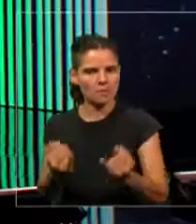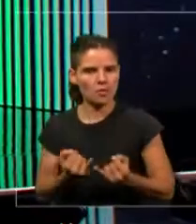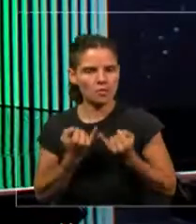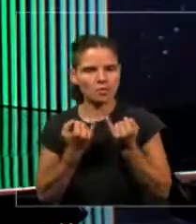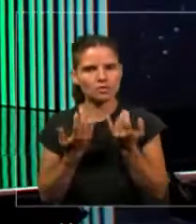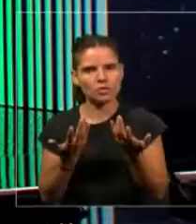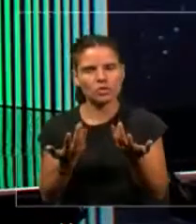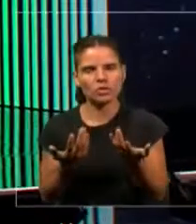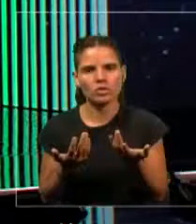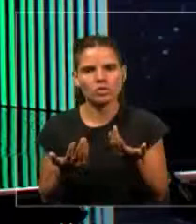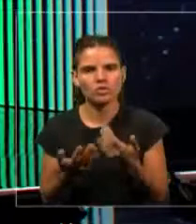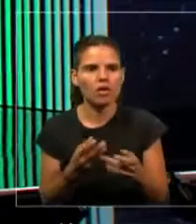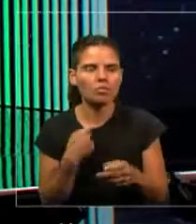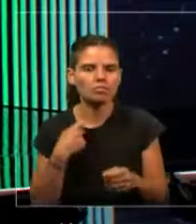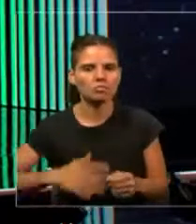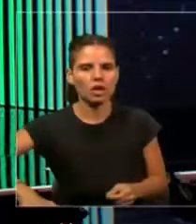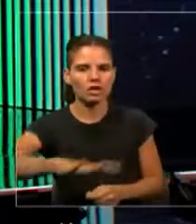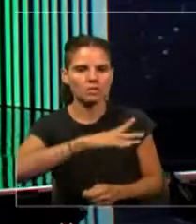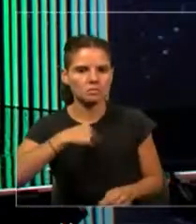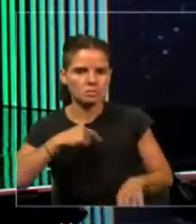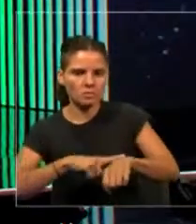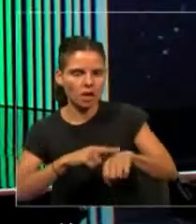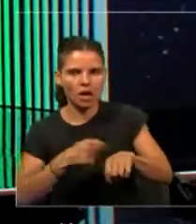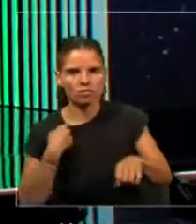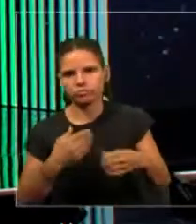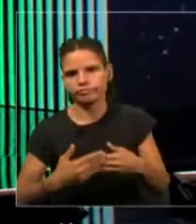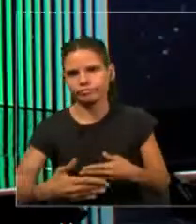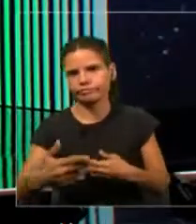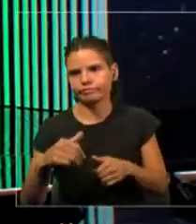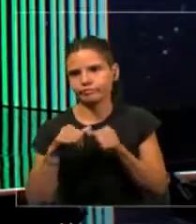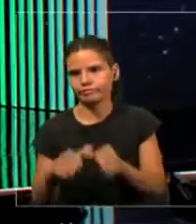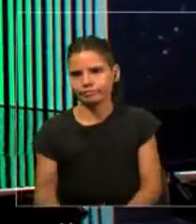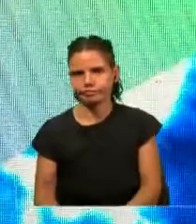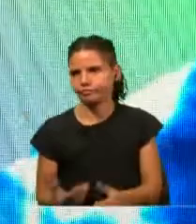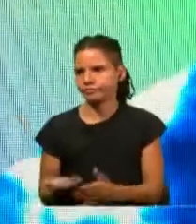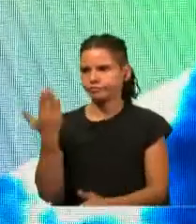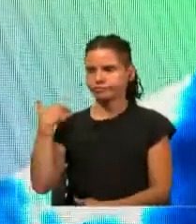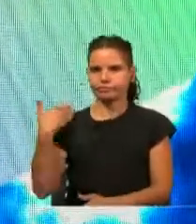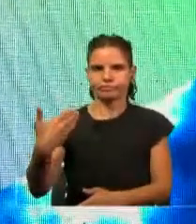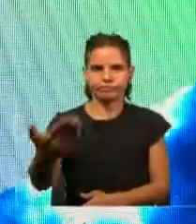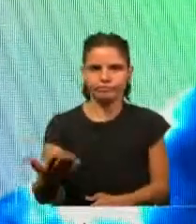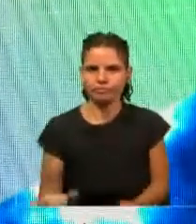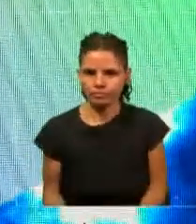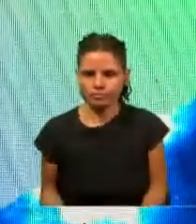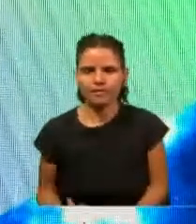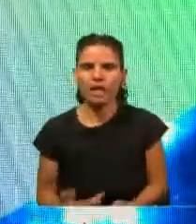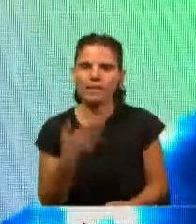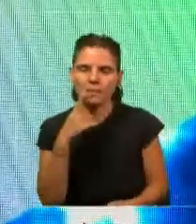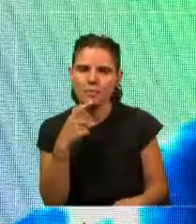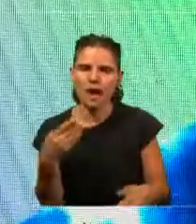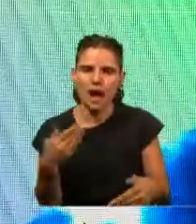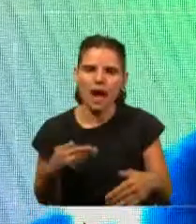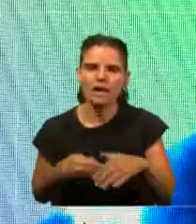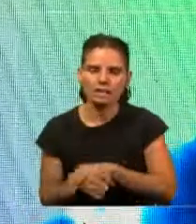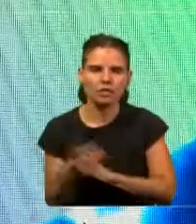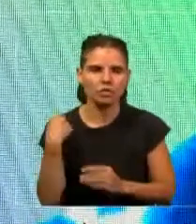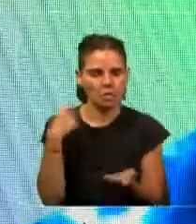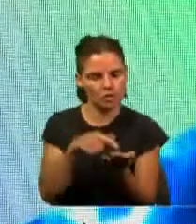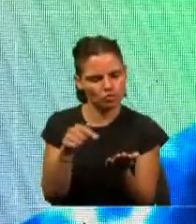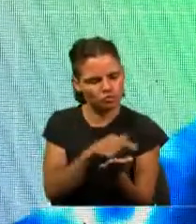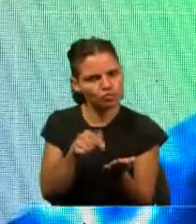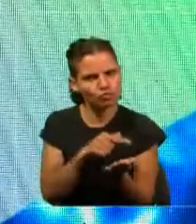una dimensión espacio-temporal ininterrumpida, ¿no es cierto?, que permite tener acceso en pantalla a